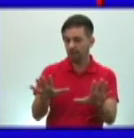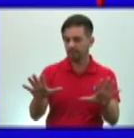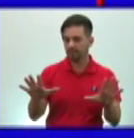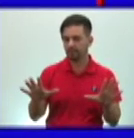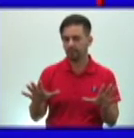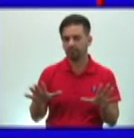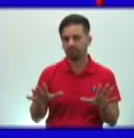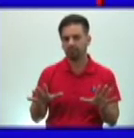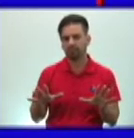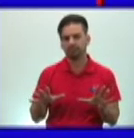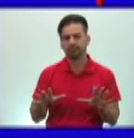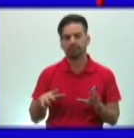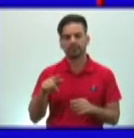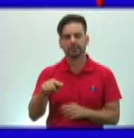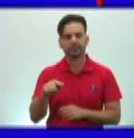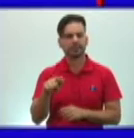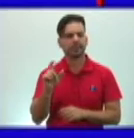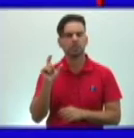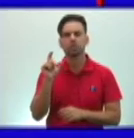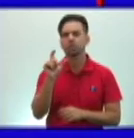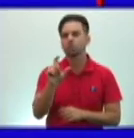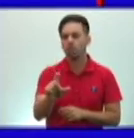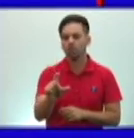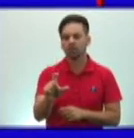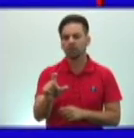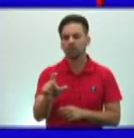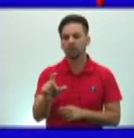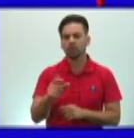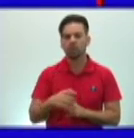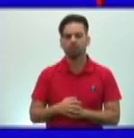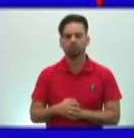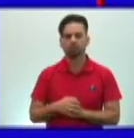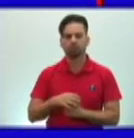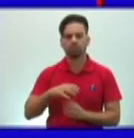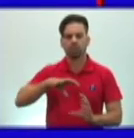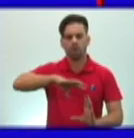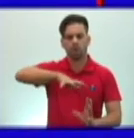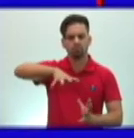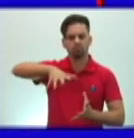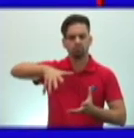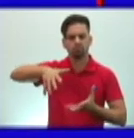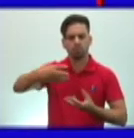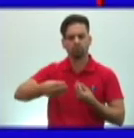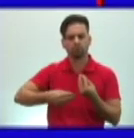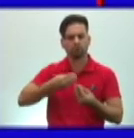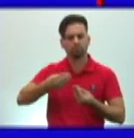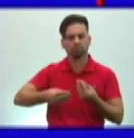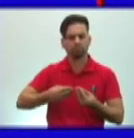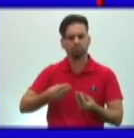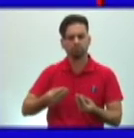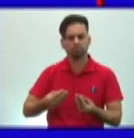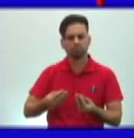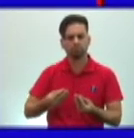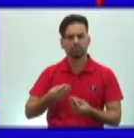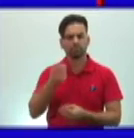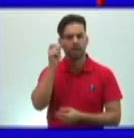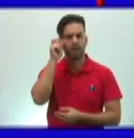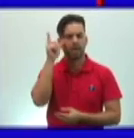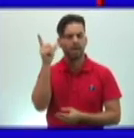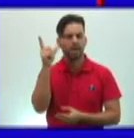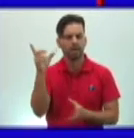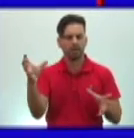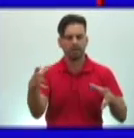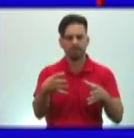en última instancia una creación del mundo bajo una u otra forma, formaban en el campo del idealismo. Es decir, hay